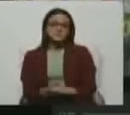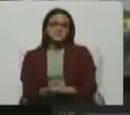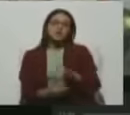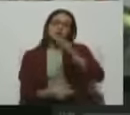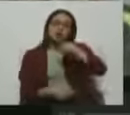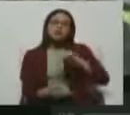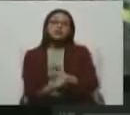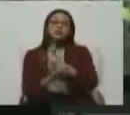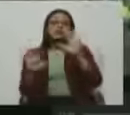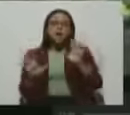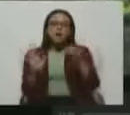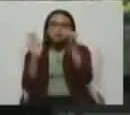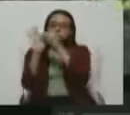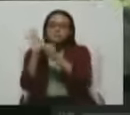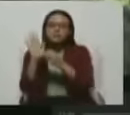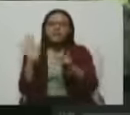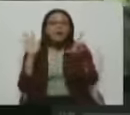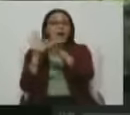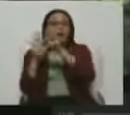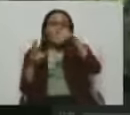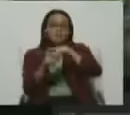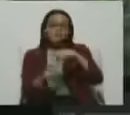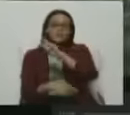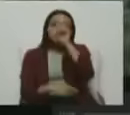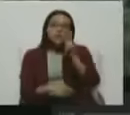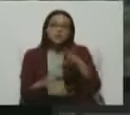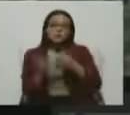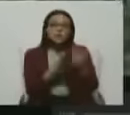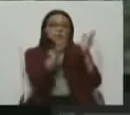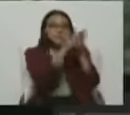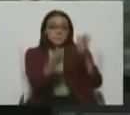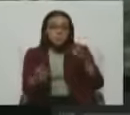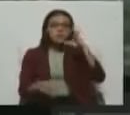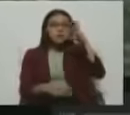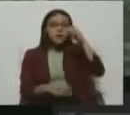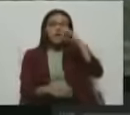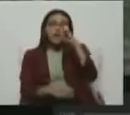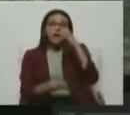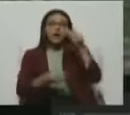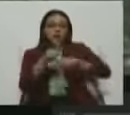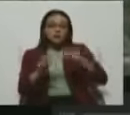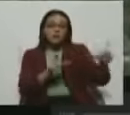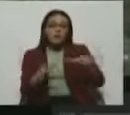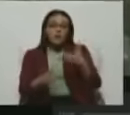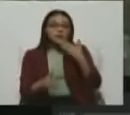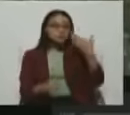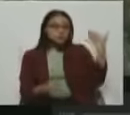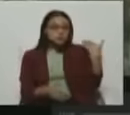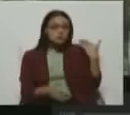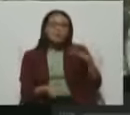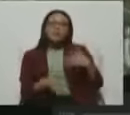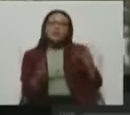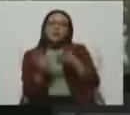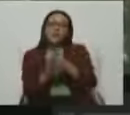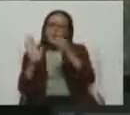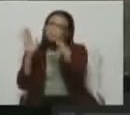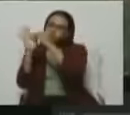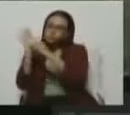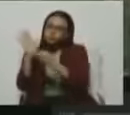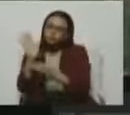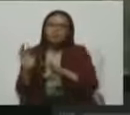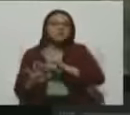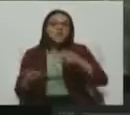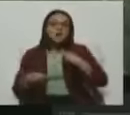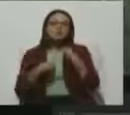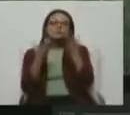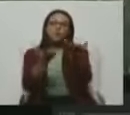Claramente definida en la Constitución, en la Ley de Procesos Electorales, que no es otra cosa que las tareas que ya he